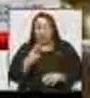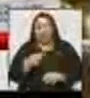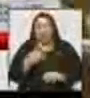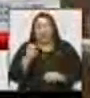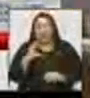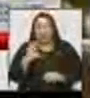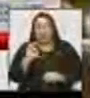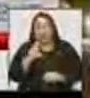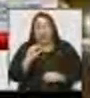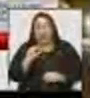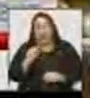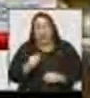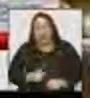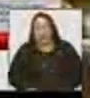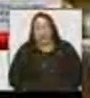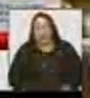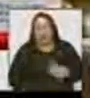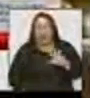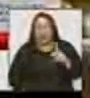13.450 del reja,